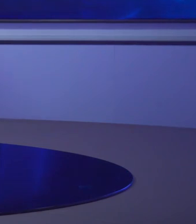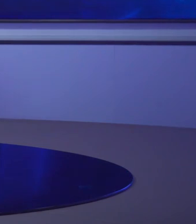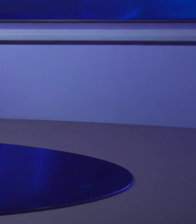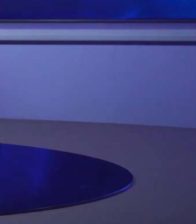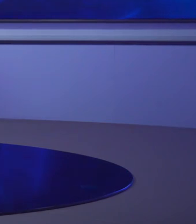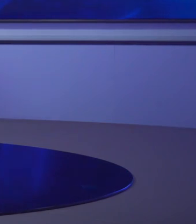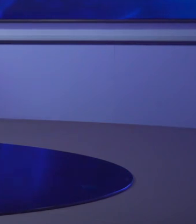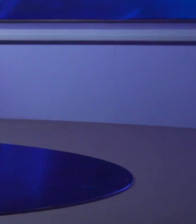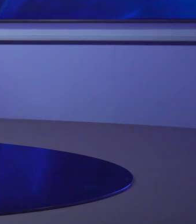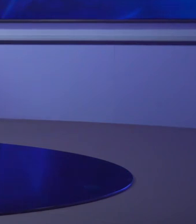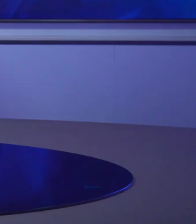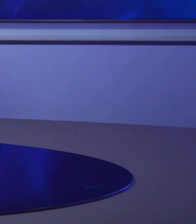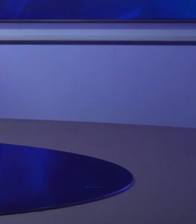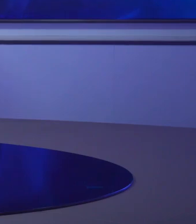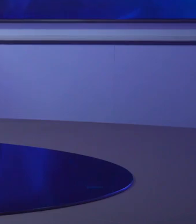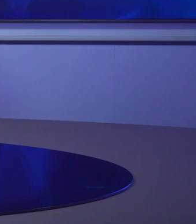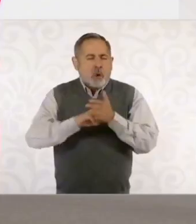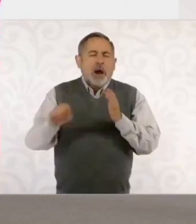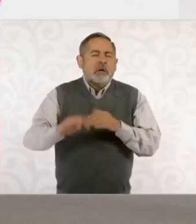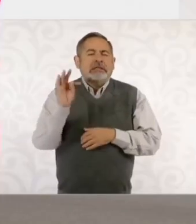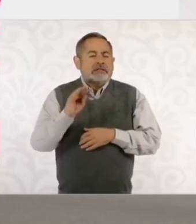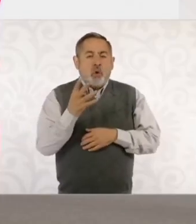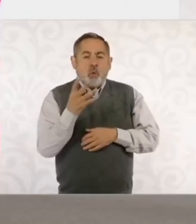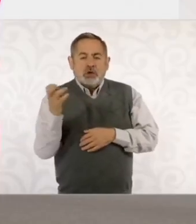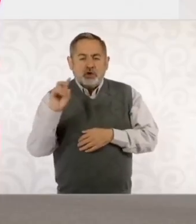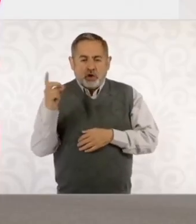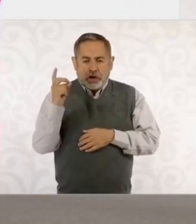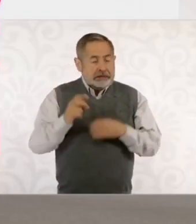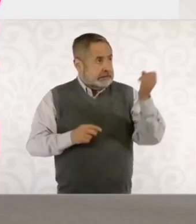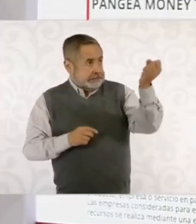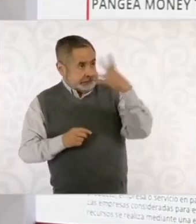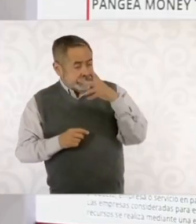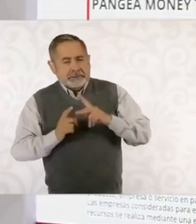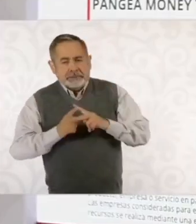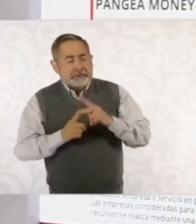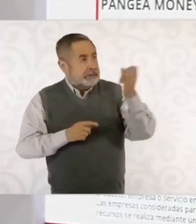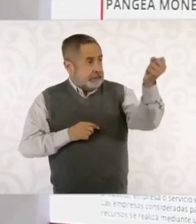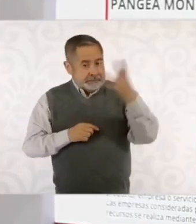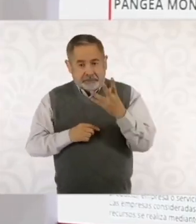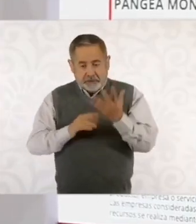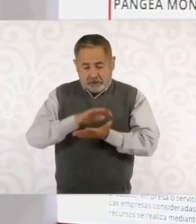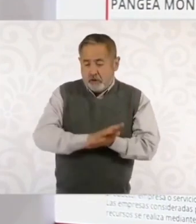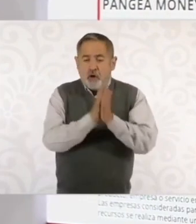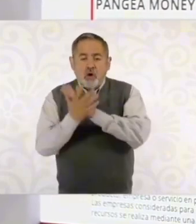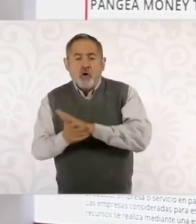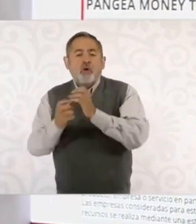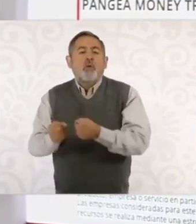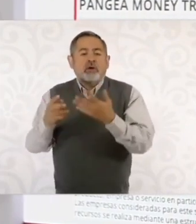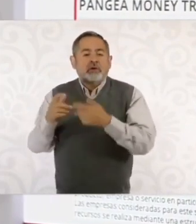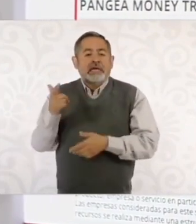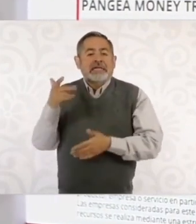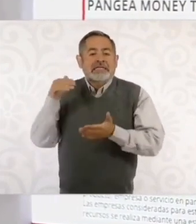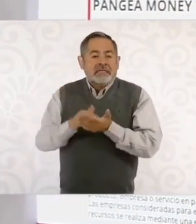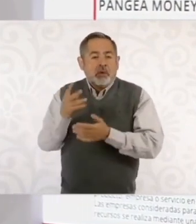de depósito a cuenta o transferencia. Y Finabien, por esta cantidad en modalidad de depósito a cuenta o transferencia, da